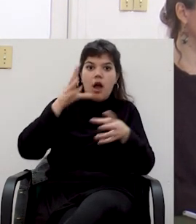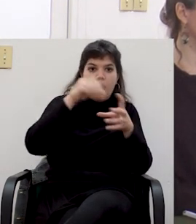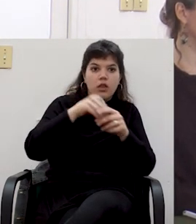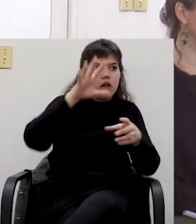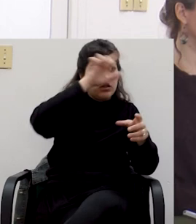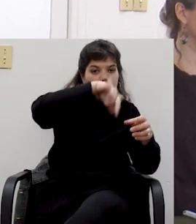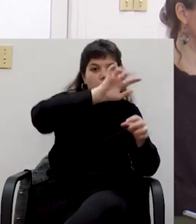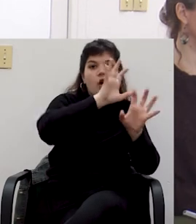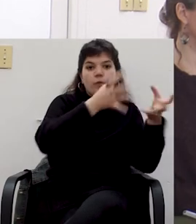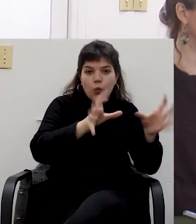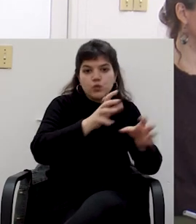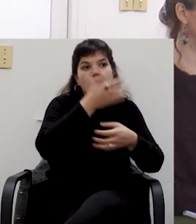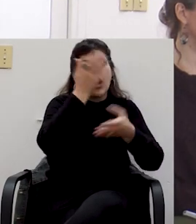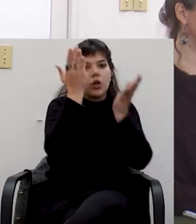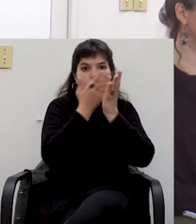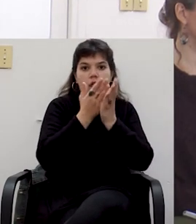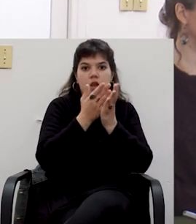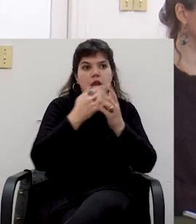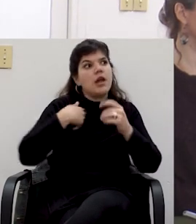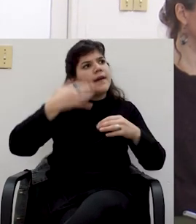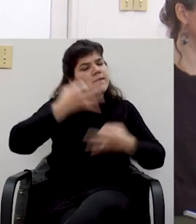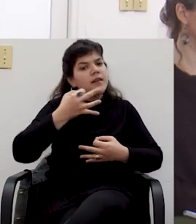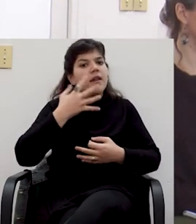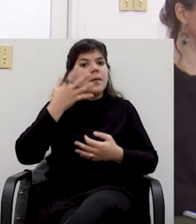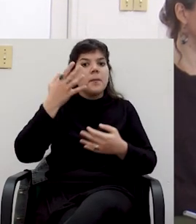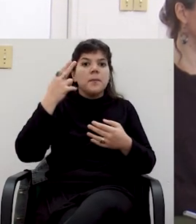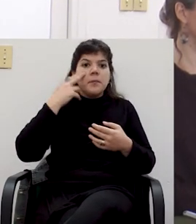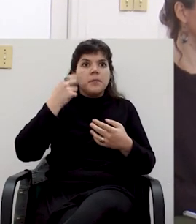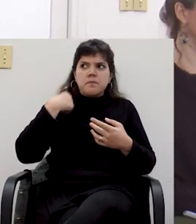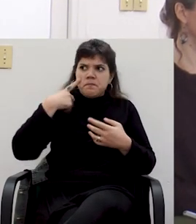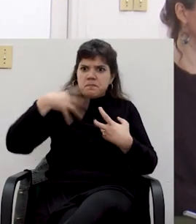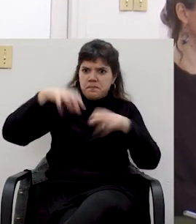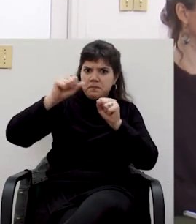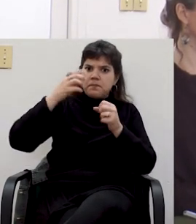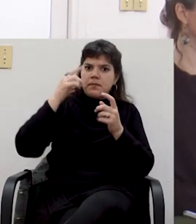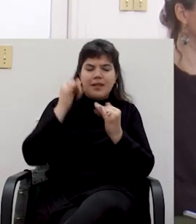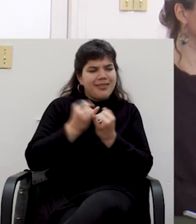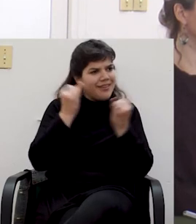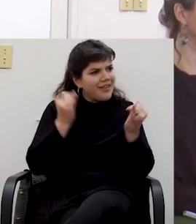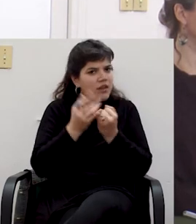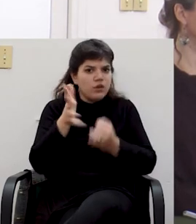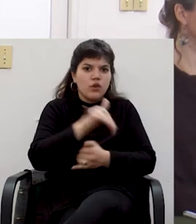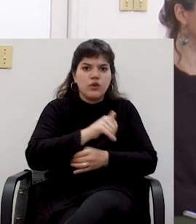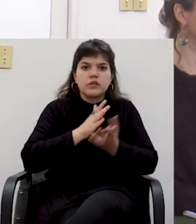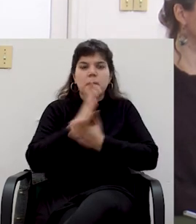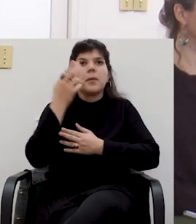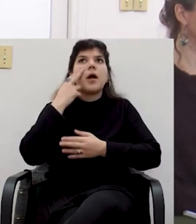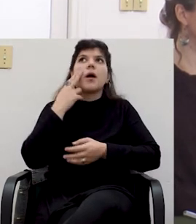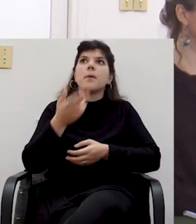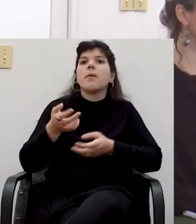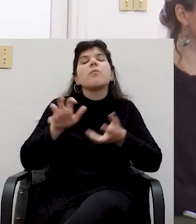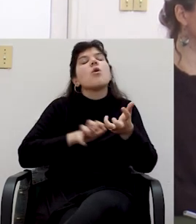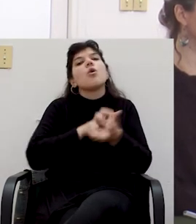nosotros y nosotras. Tenemos realmente problemas, se detectan diariamente problemas muy complejos